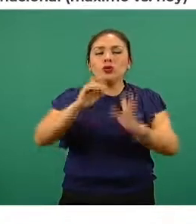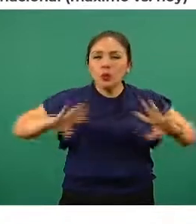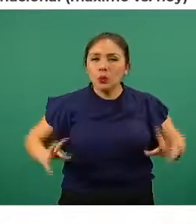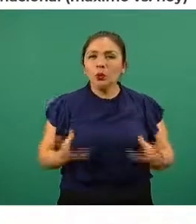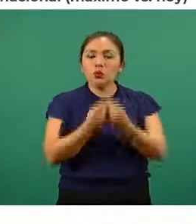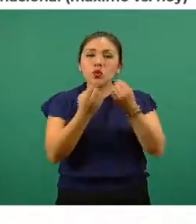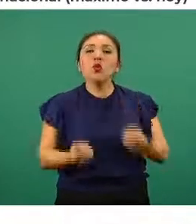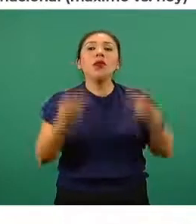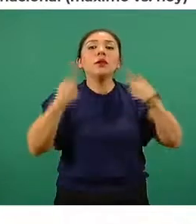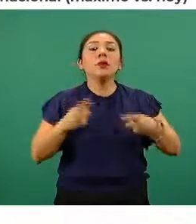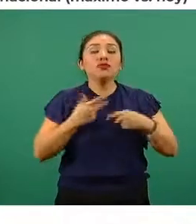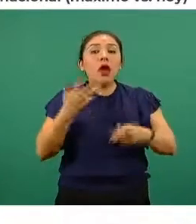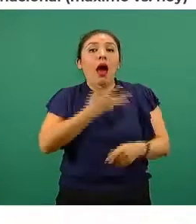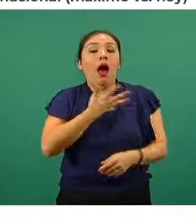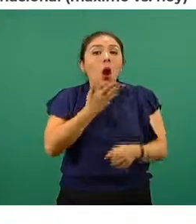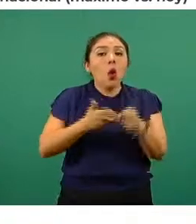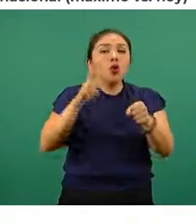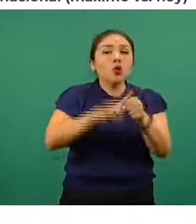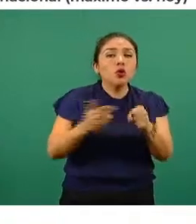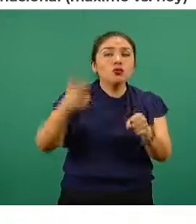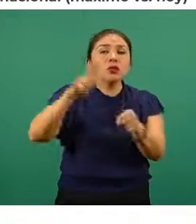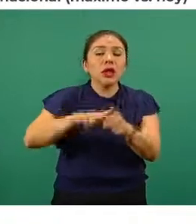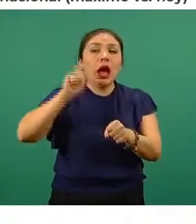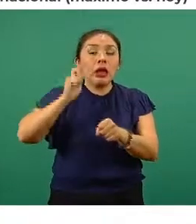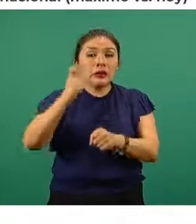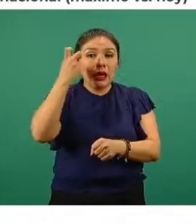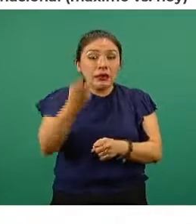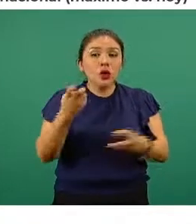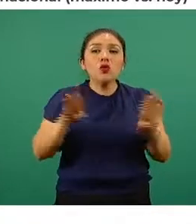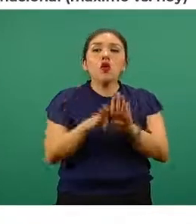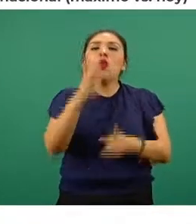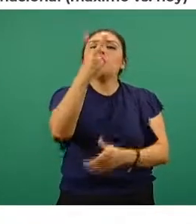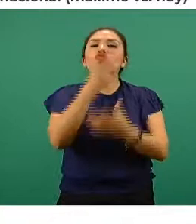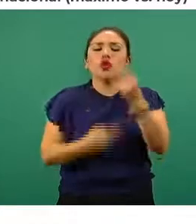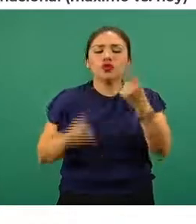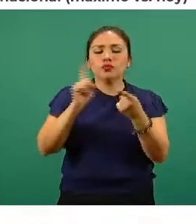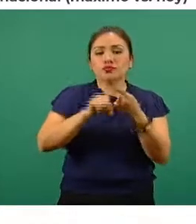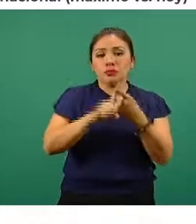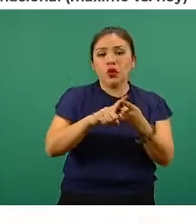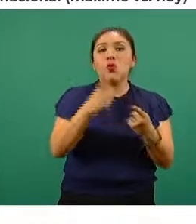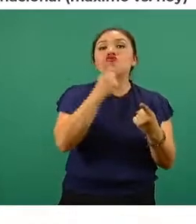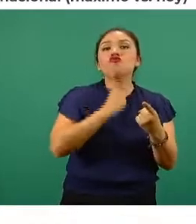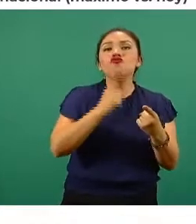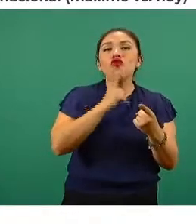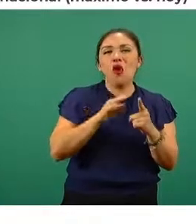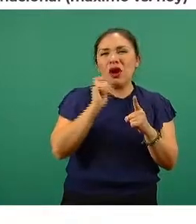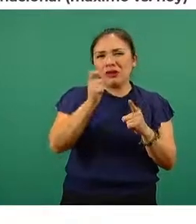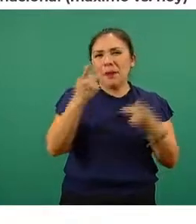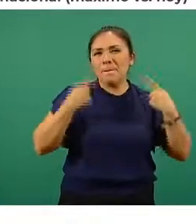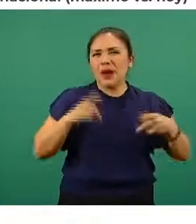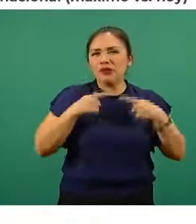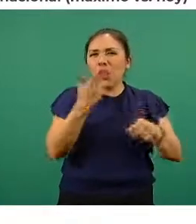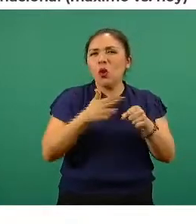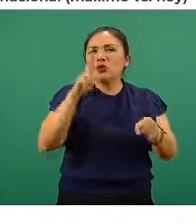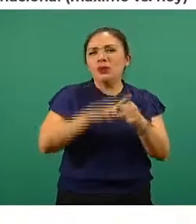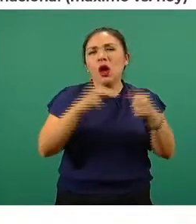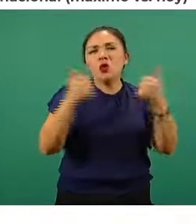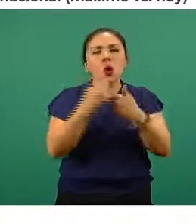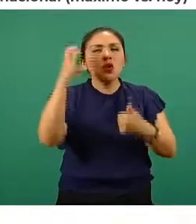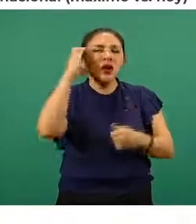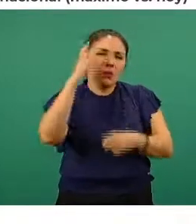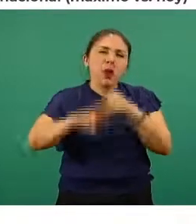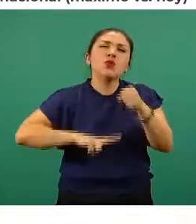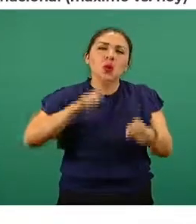personas hospitalizadas, que es el conjunto de la suma entre la línea roja, que son las personas hospitalizadas en